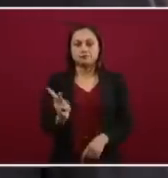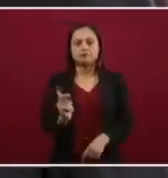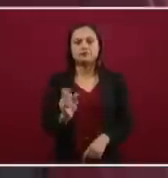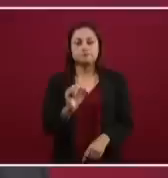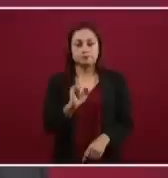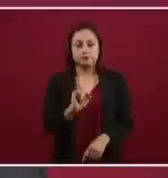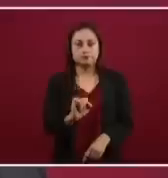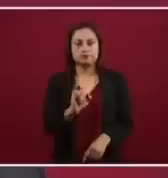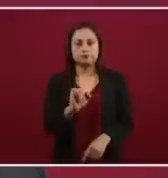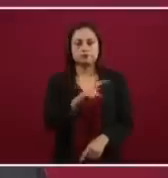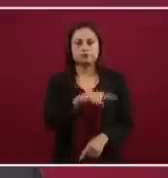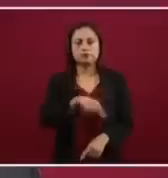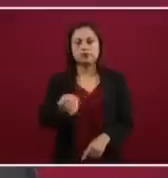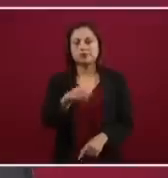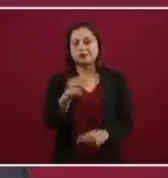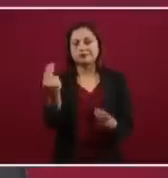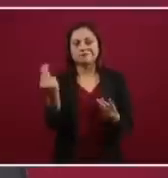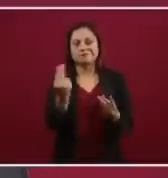muchas necesidades,